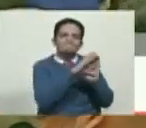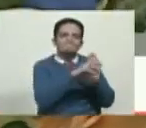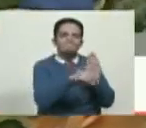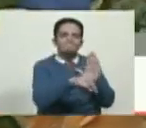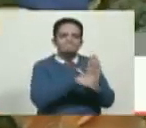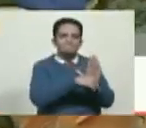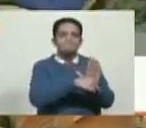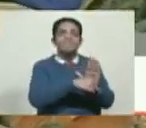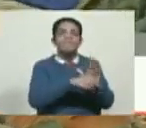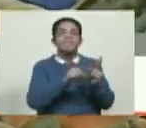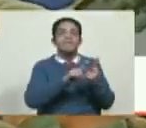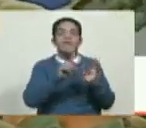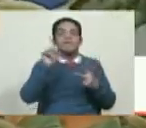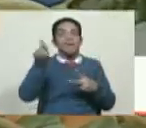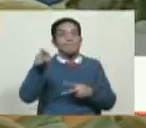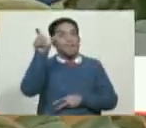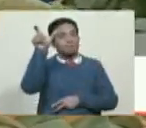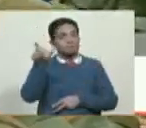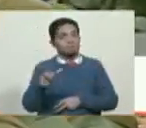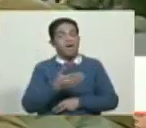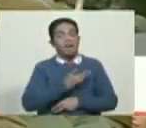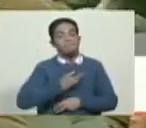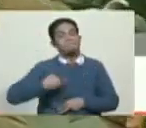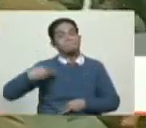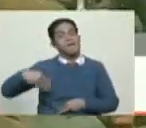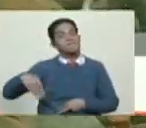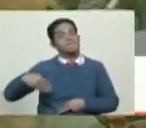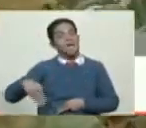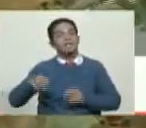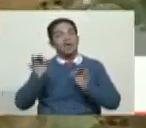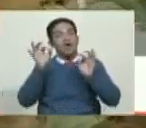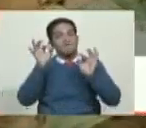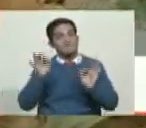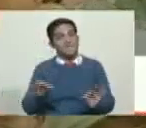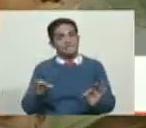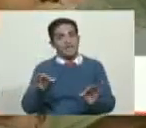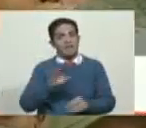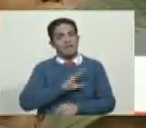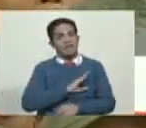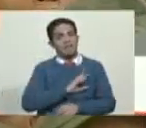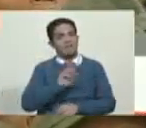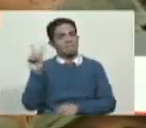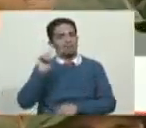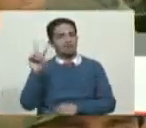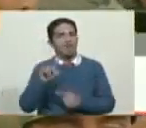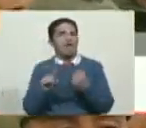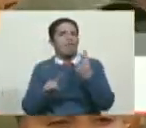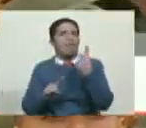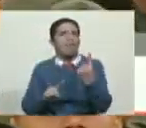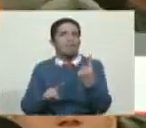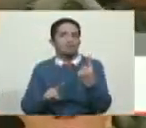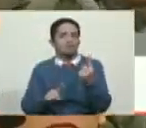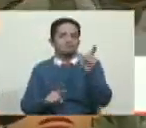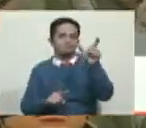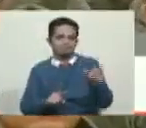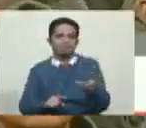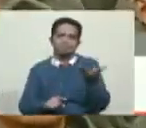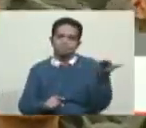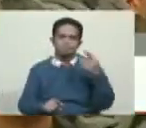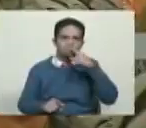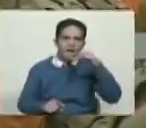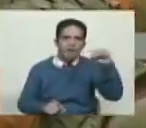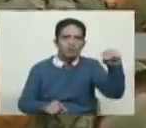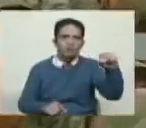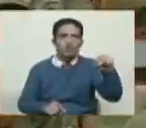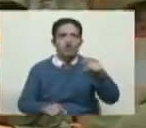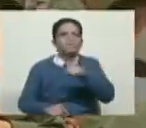al presidente constitucional de la República Bolivariana de Venezuela, que es uno solo, el presidente Nicolás Maduro Moros,